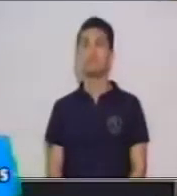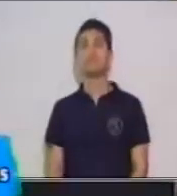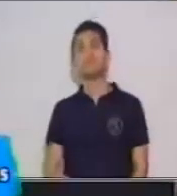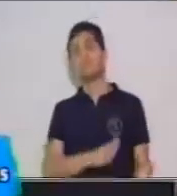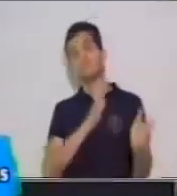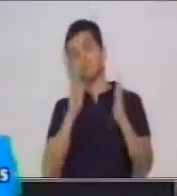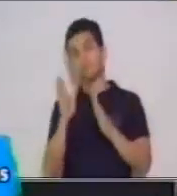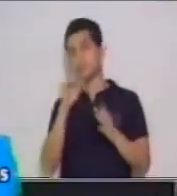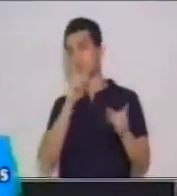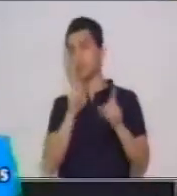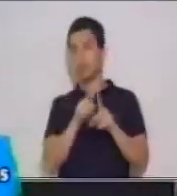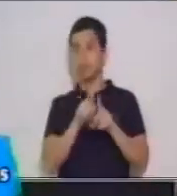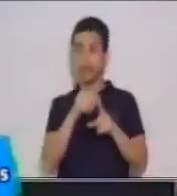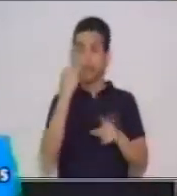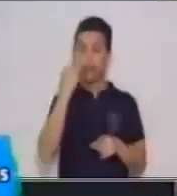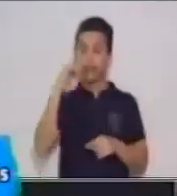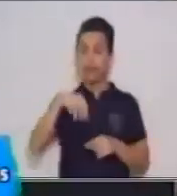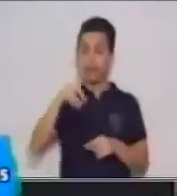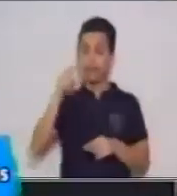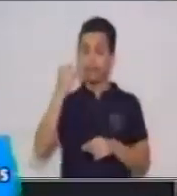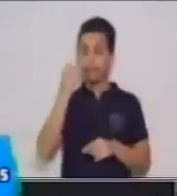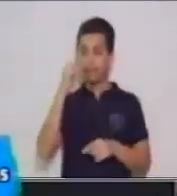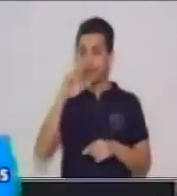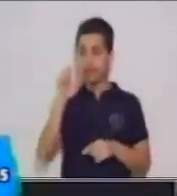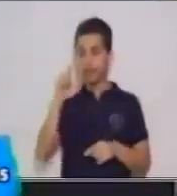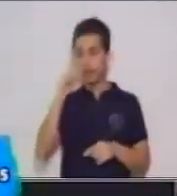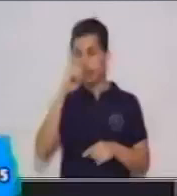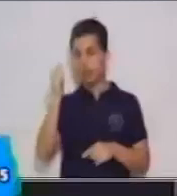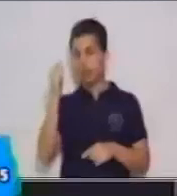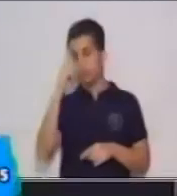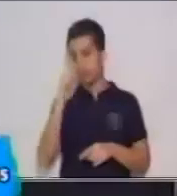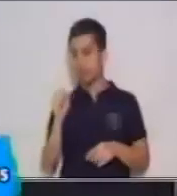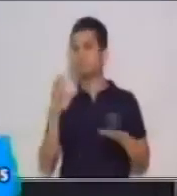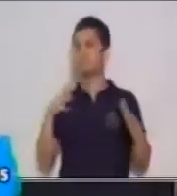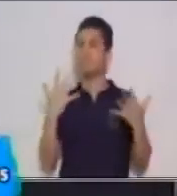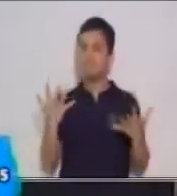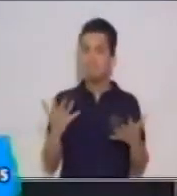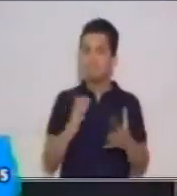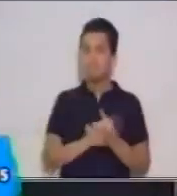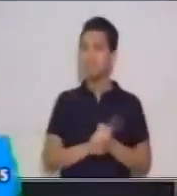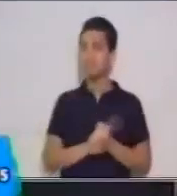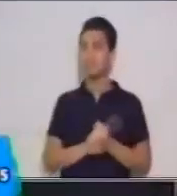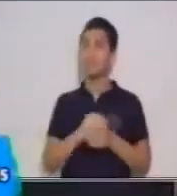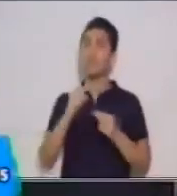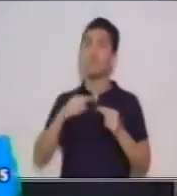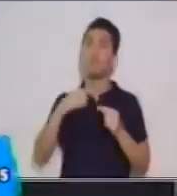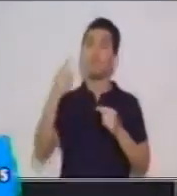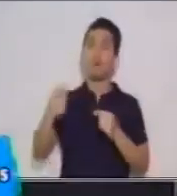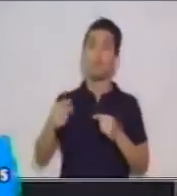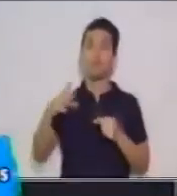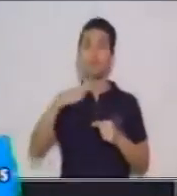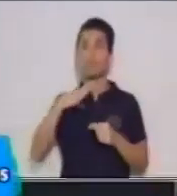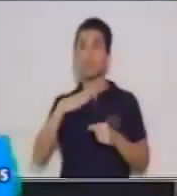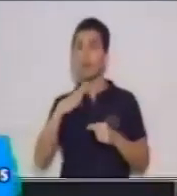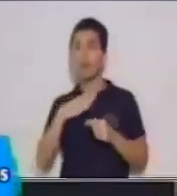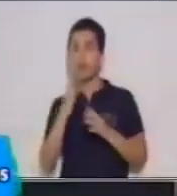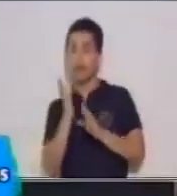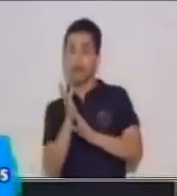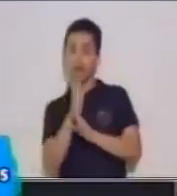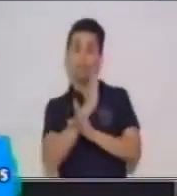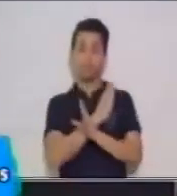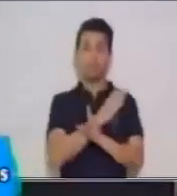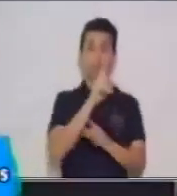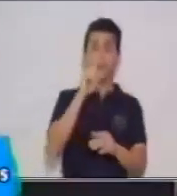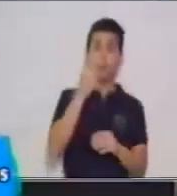directas. Tenemos también las indirectas. ¿Cuáles son las sílabas indirectas? Cuando se le antecede